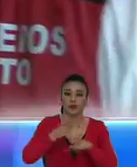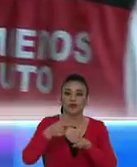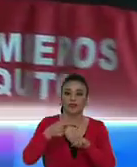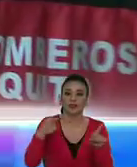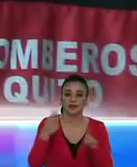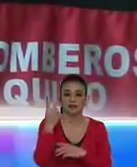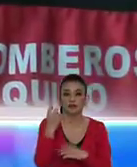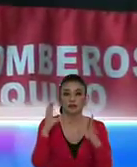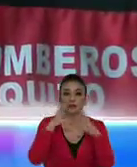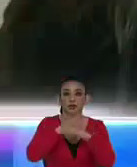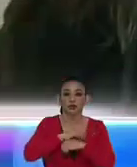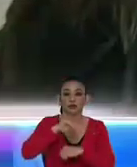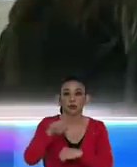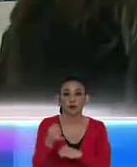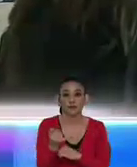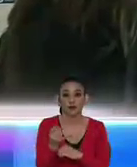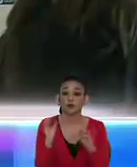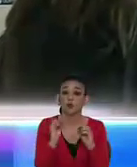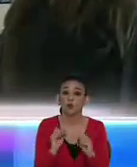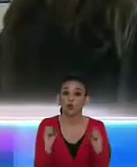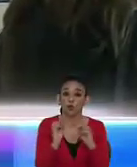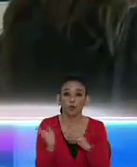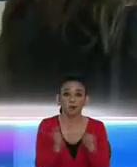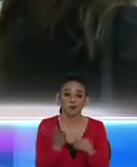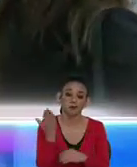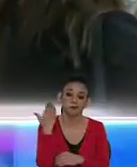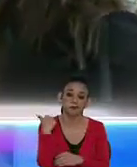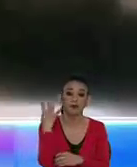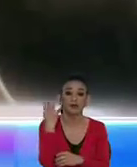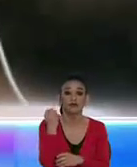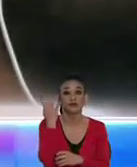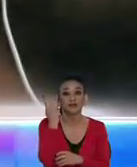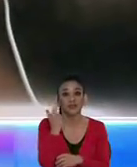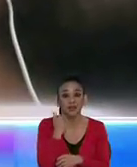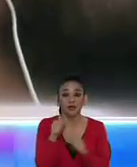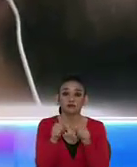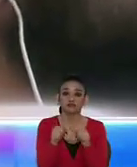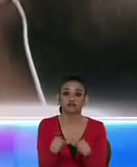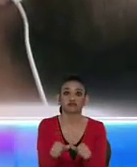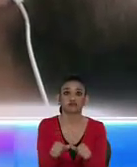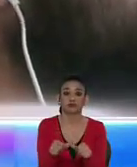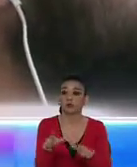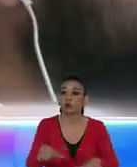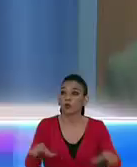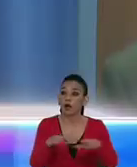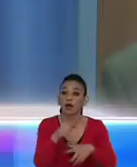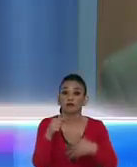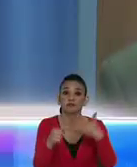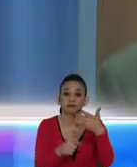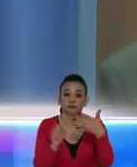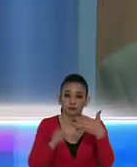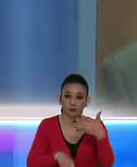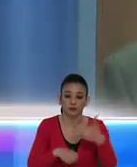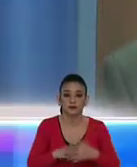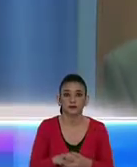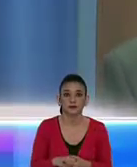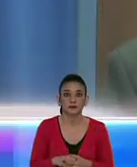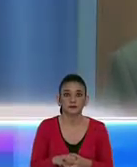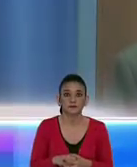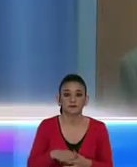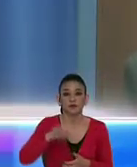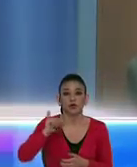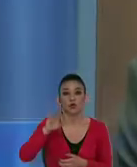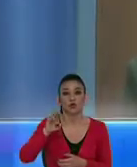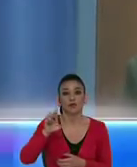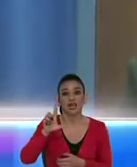este jueves o que durante los últimos 14 días estuvieron en estos lugares. Las provincias de Hubei y